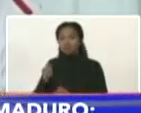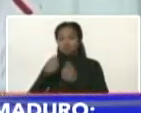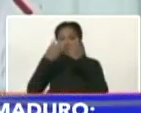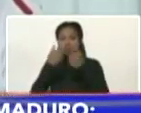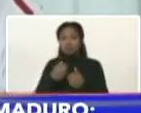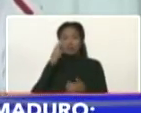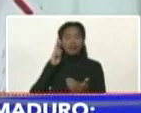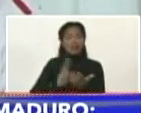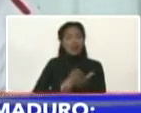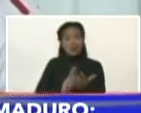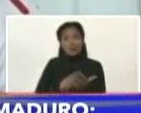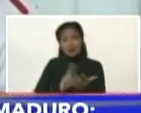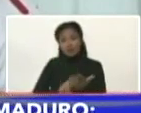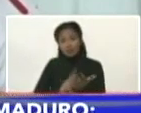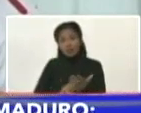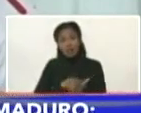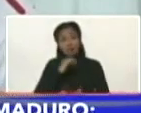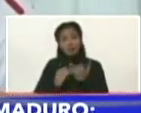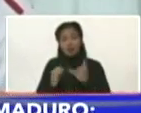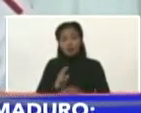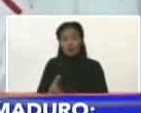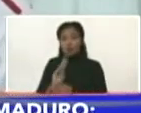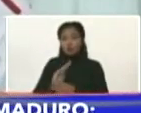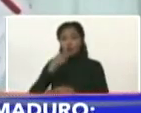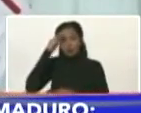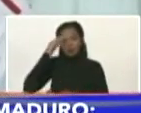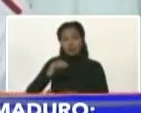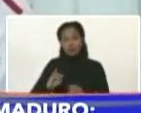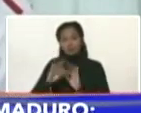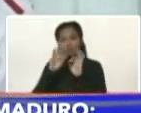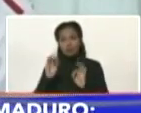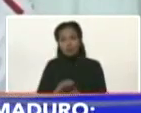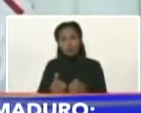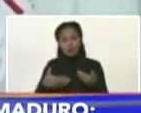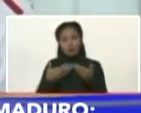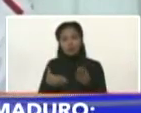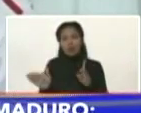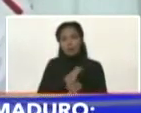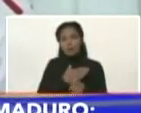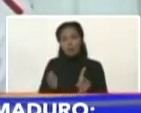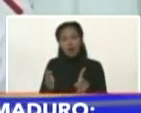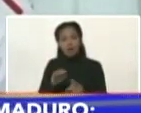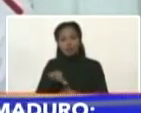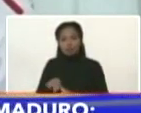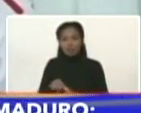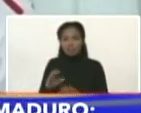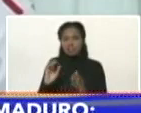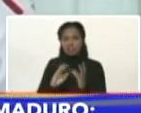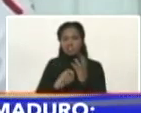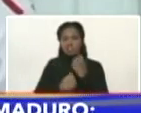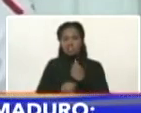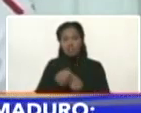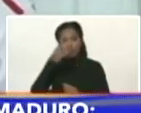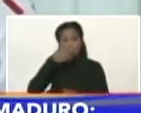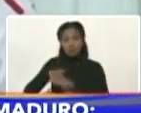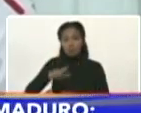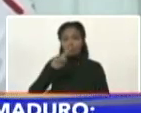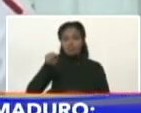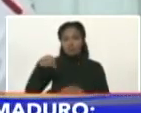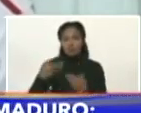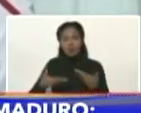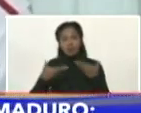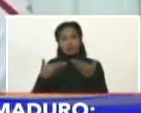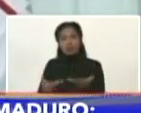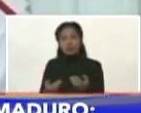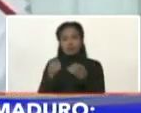es la verdad. Al final utilizan a los militares para dar golpes de Estado, masacrar a los pueblos y luego los entregan y